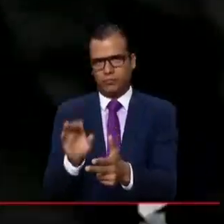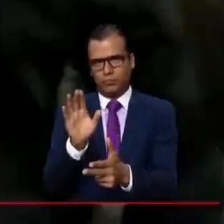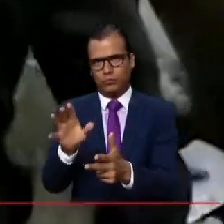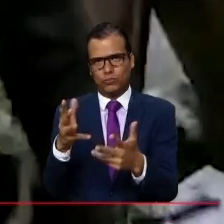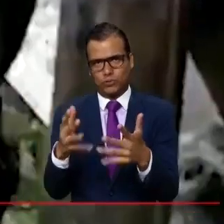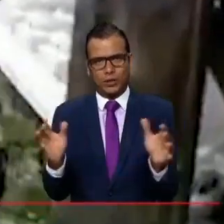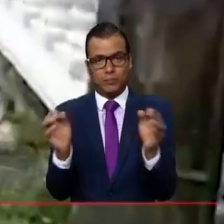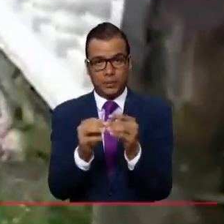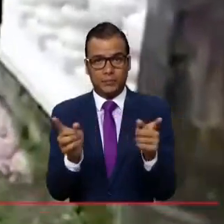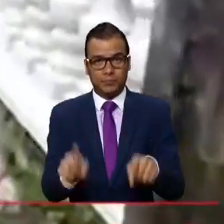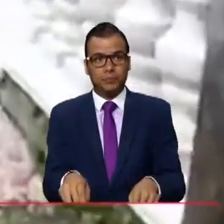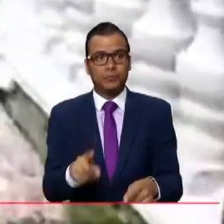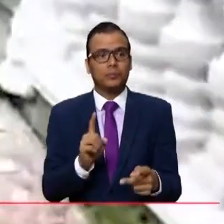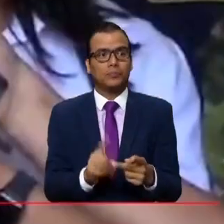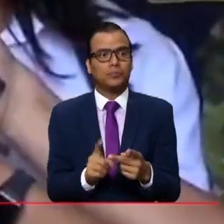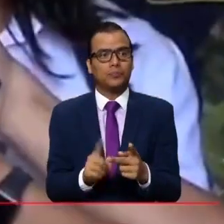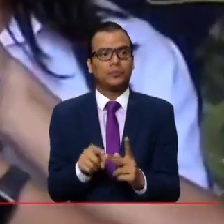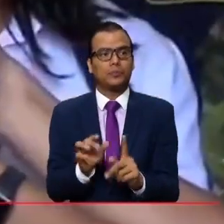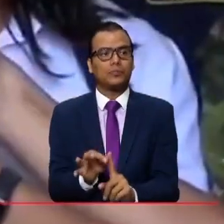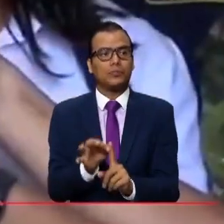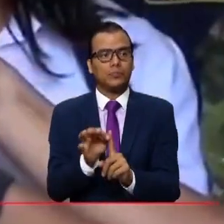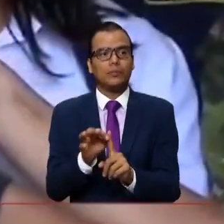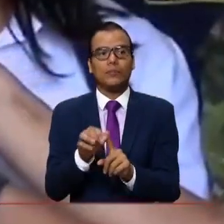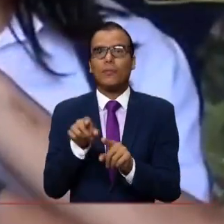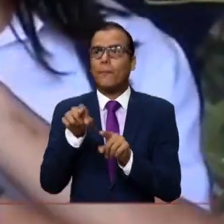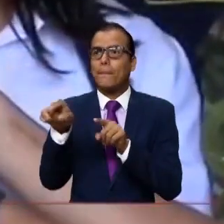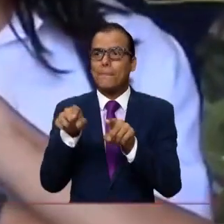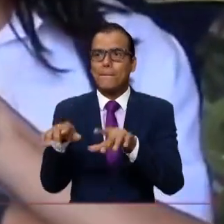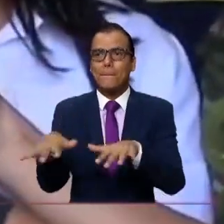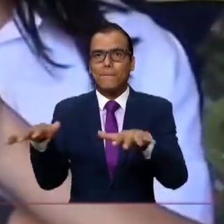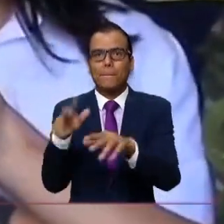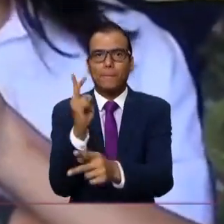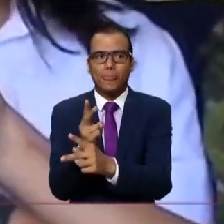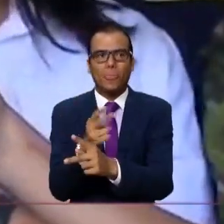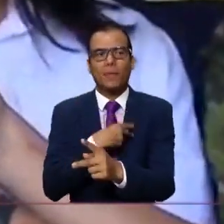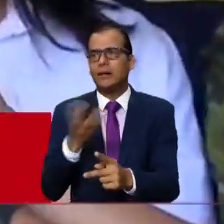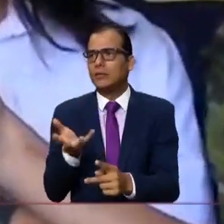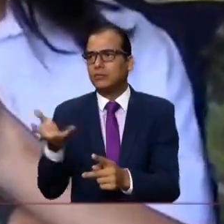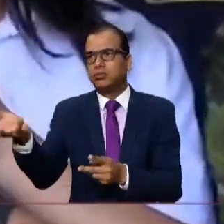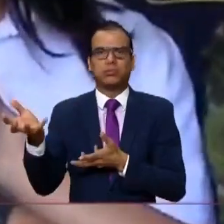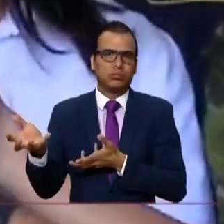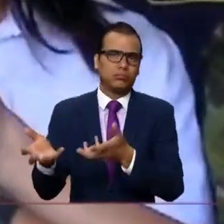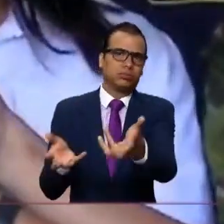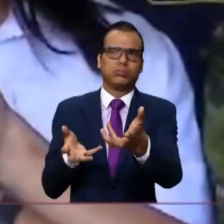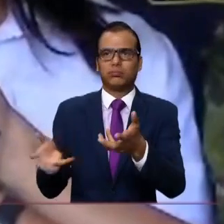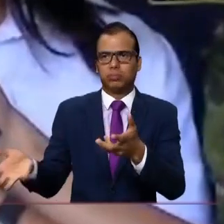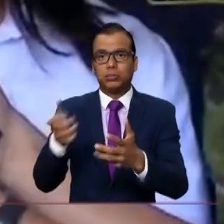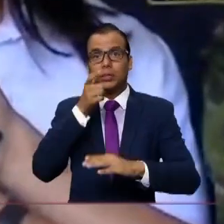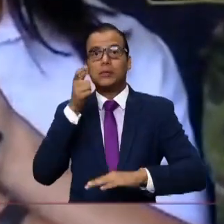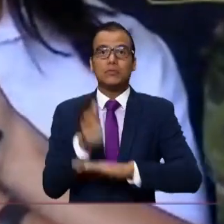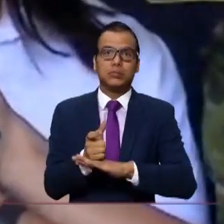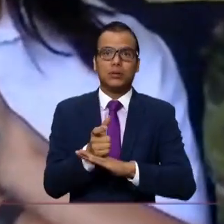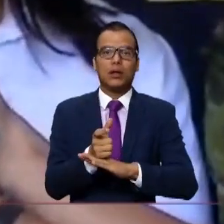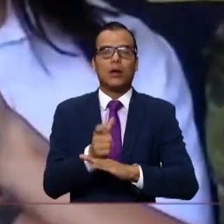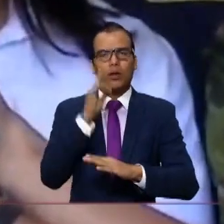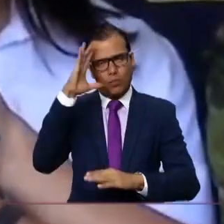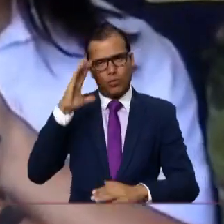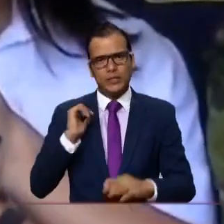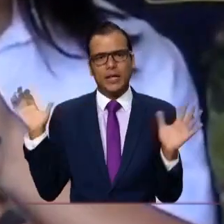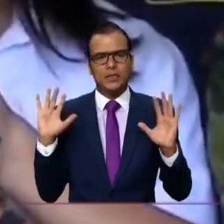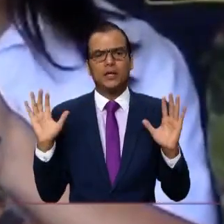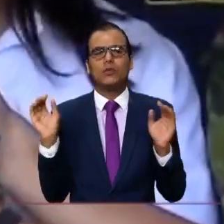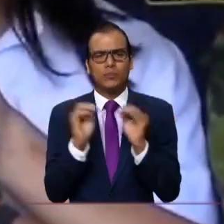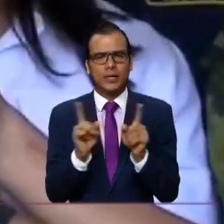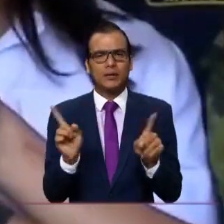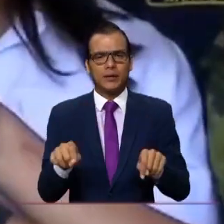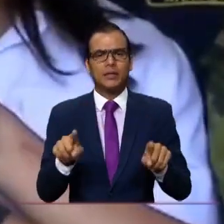Hacer una caravana en esos lugares, pero con oferta institucional real, donde los